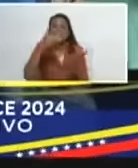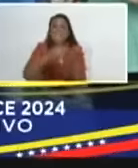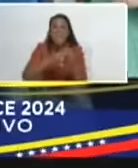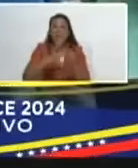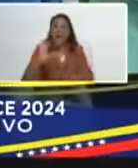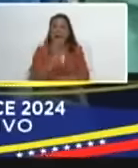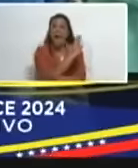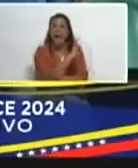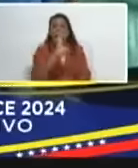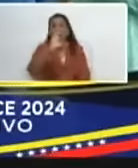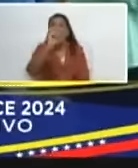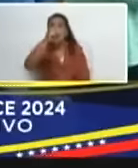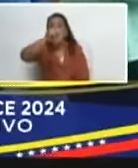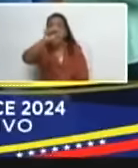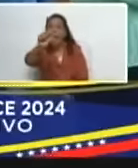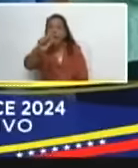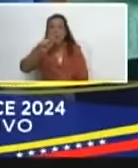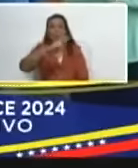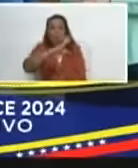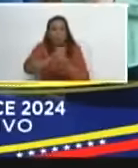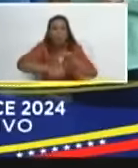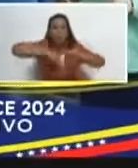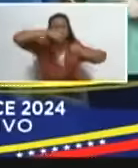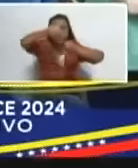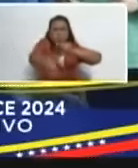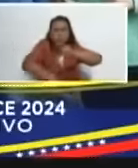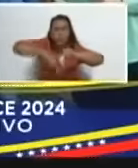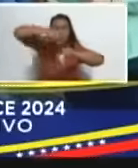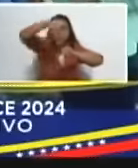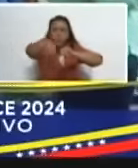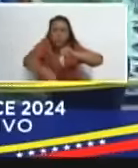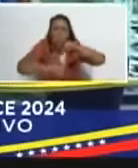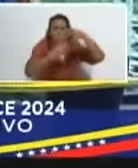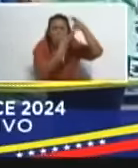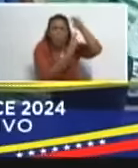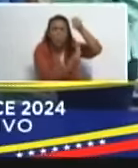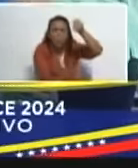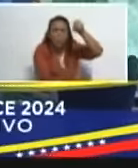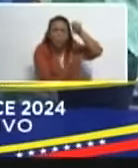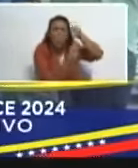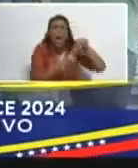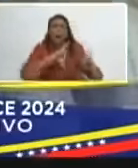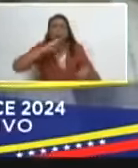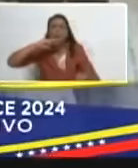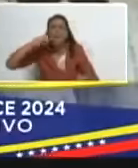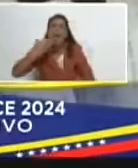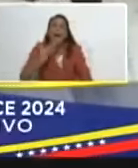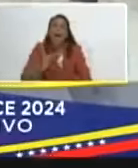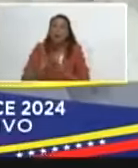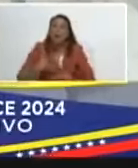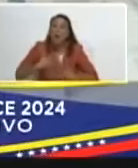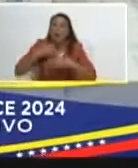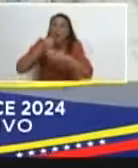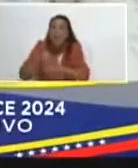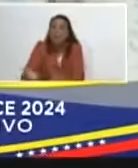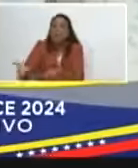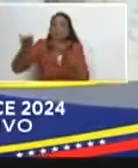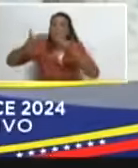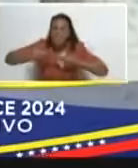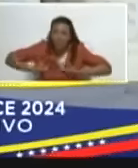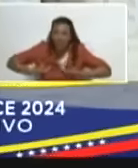molida, batiendo el récord de los últimos 12 años, con un esfuerzo enorme gracias a la confianza depositada por